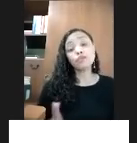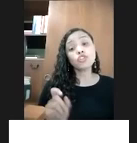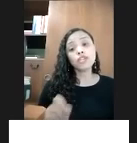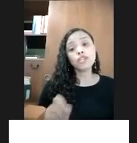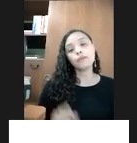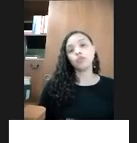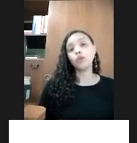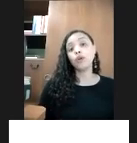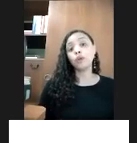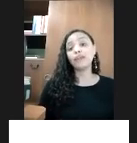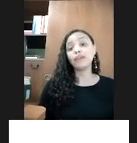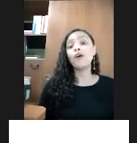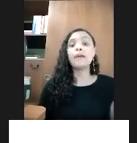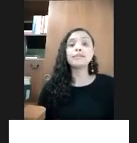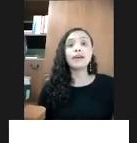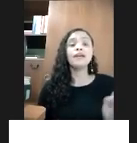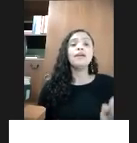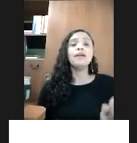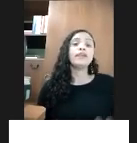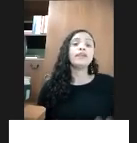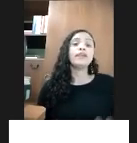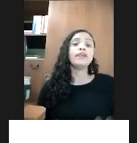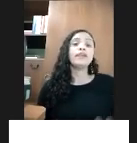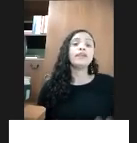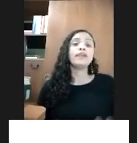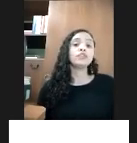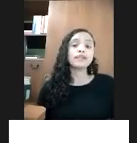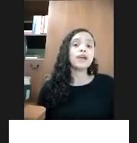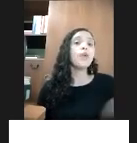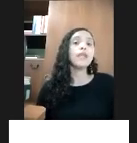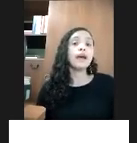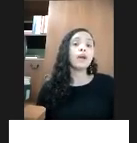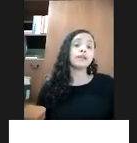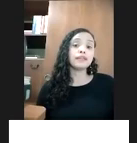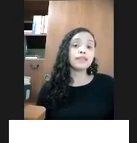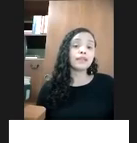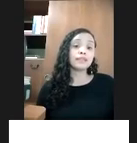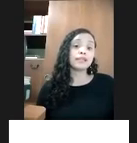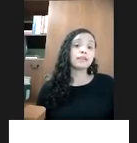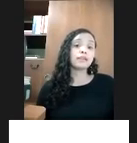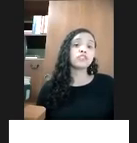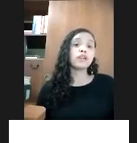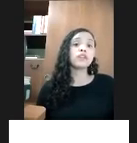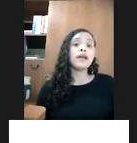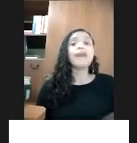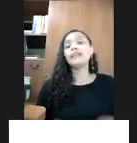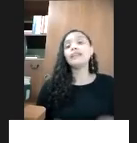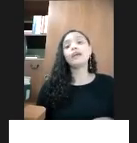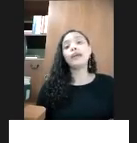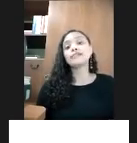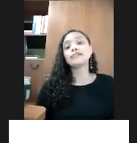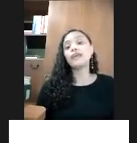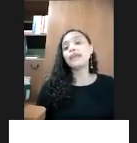incluso 80% de los encuestados, a pesar de encontrarse ya jubilados, a pesar de ya ser pensionados, han tenido